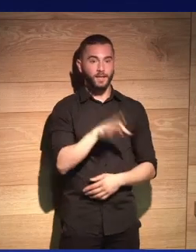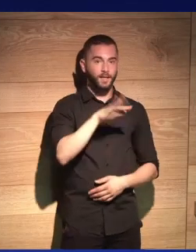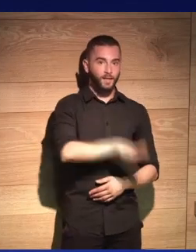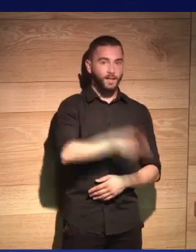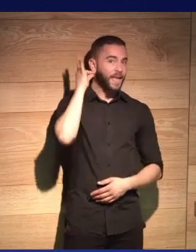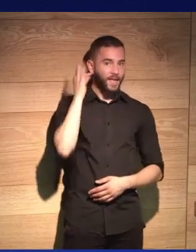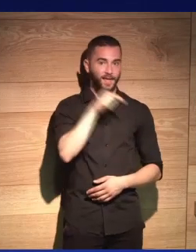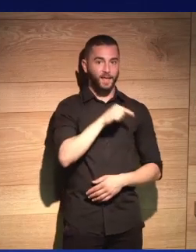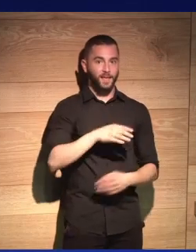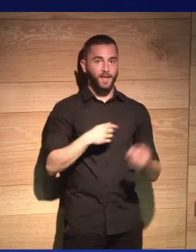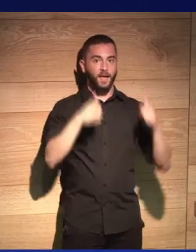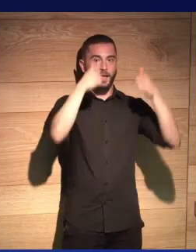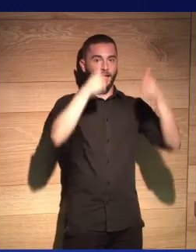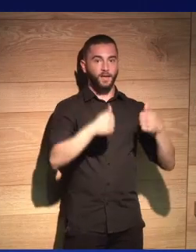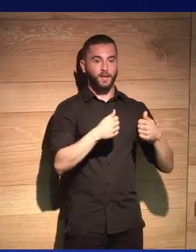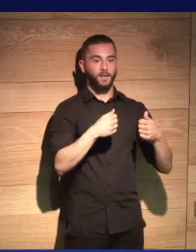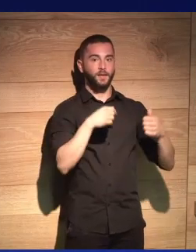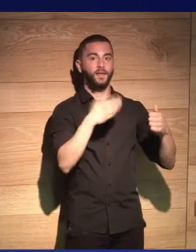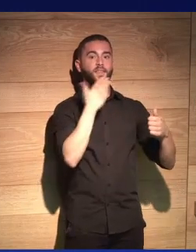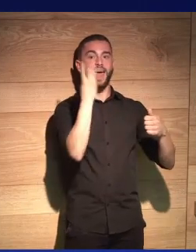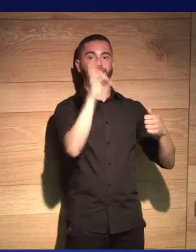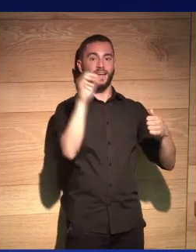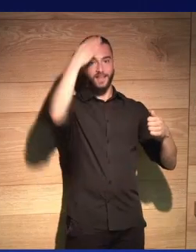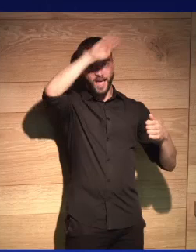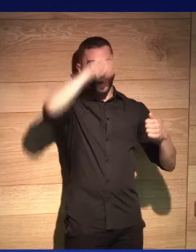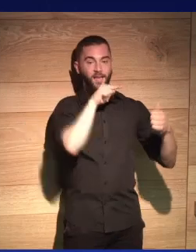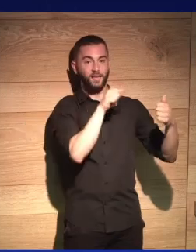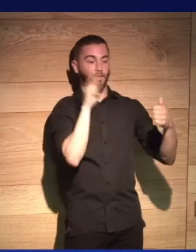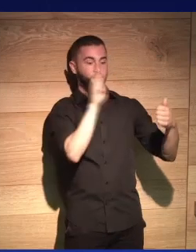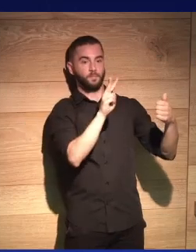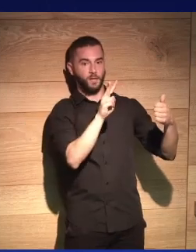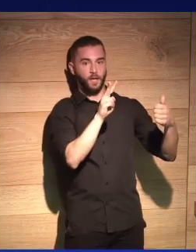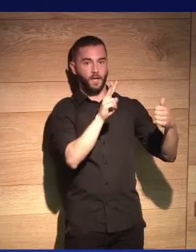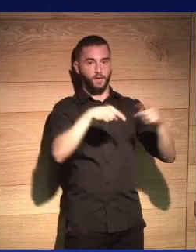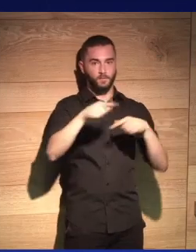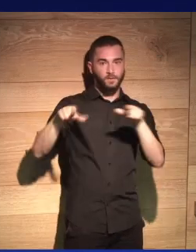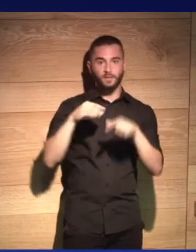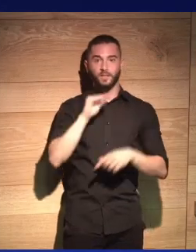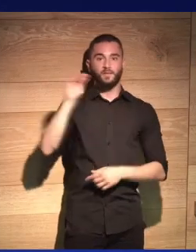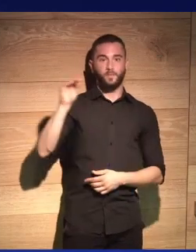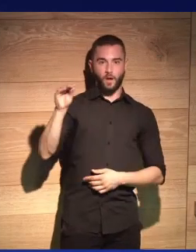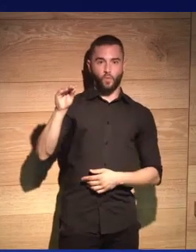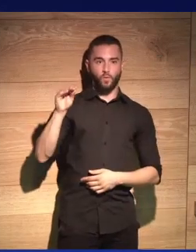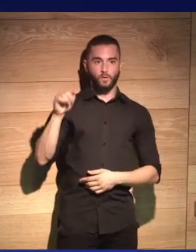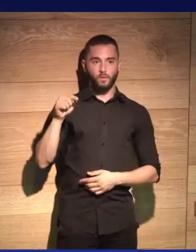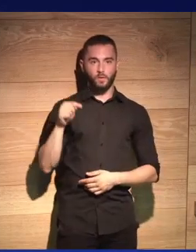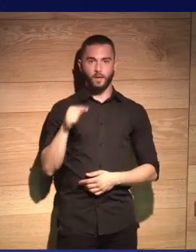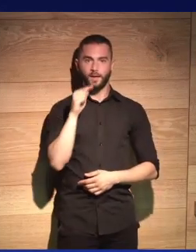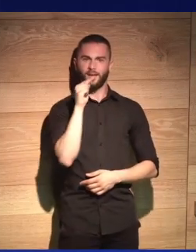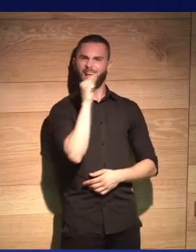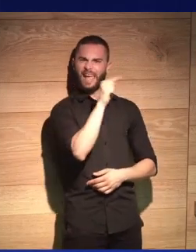pared entre las dos camas matrimoniales de nuestra nueva habitación y pregunta: ¿ese es Jesupinche